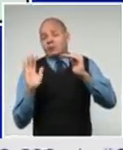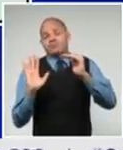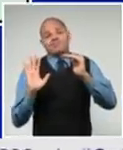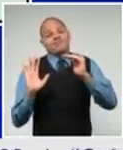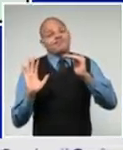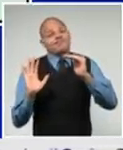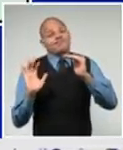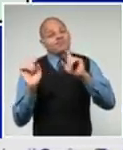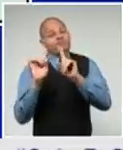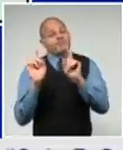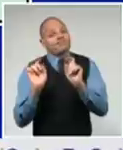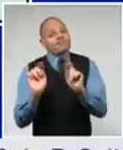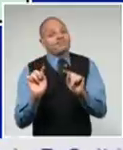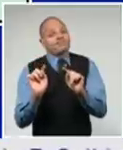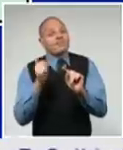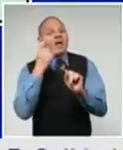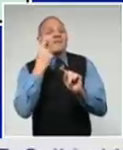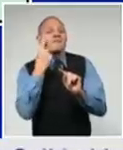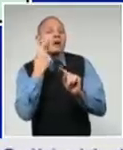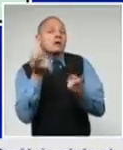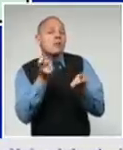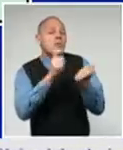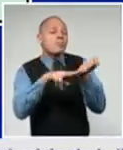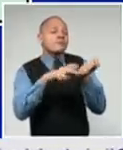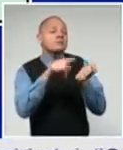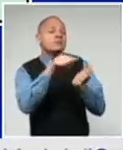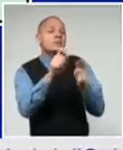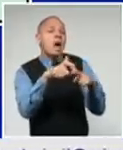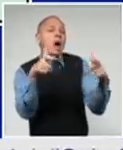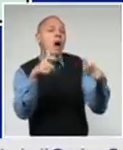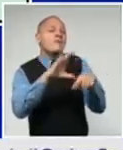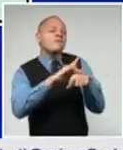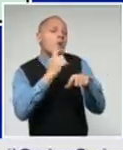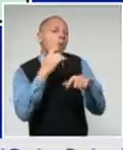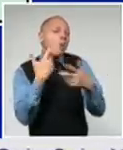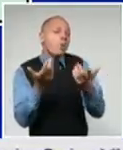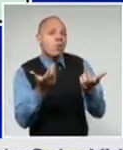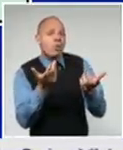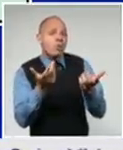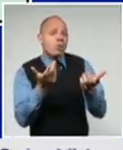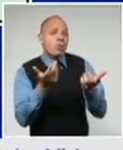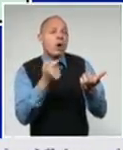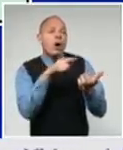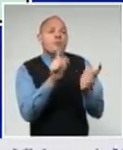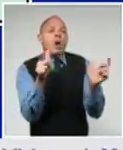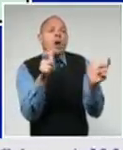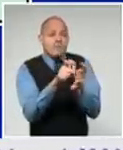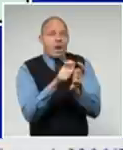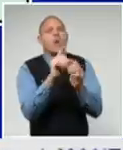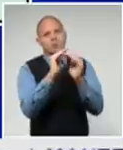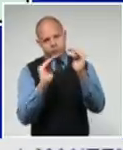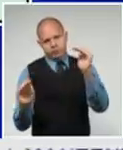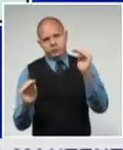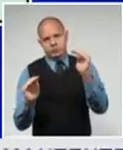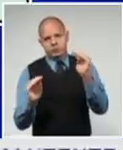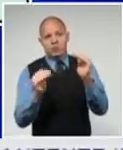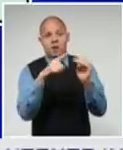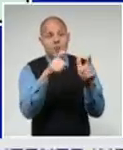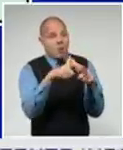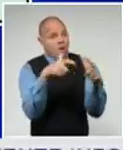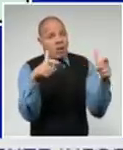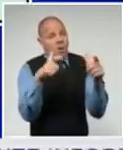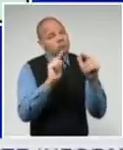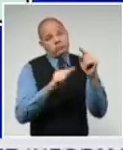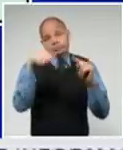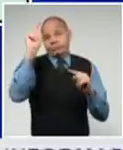tengan los territorios que tienen transmisión de la enfermedad, que se está trabajando, se ve que en muchos ya